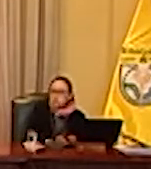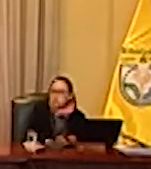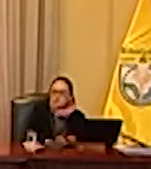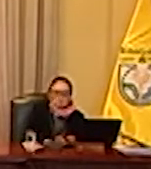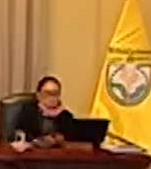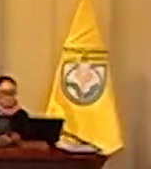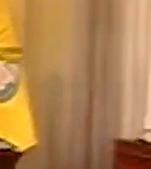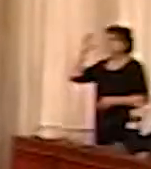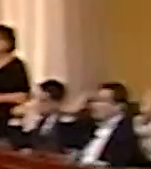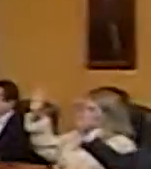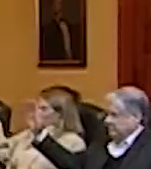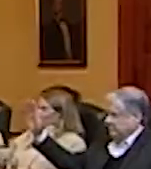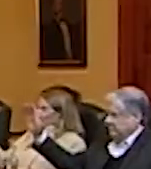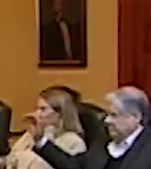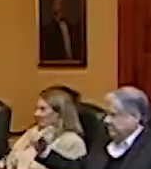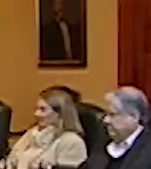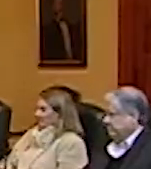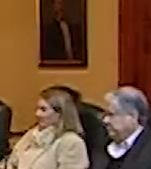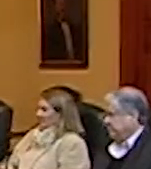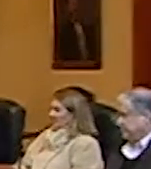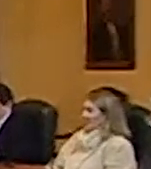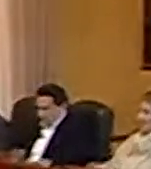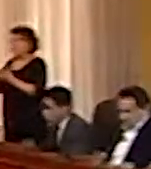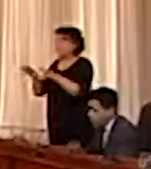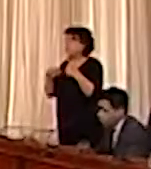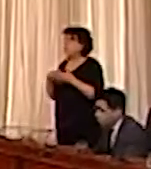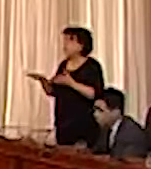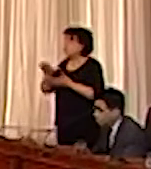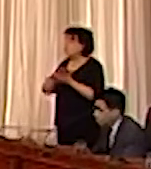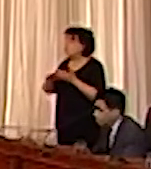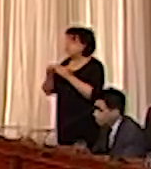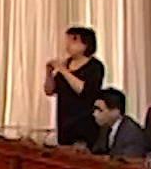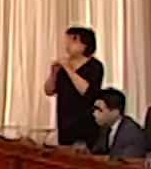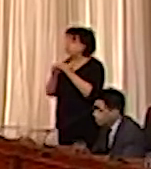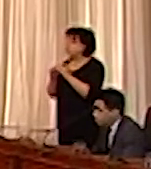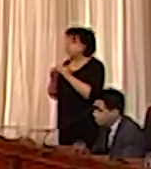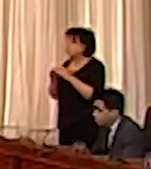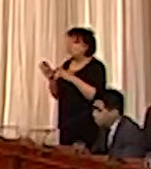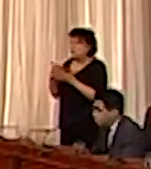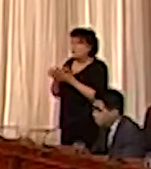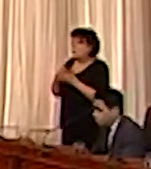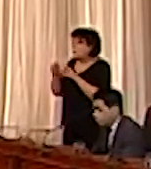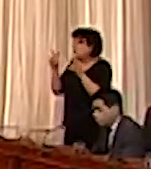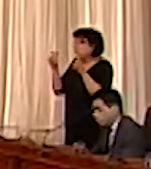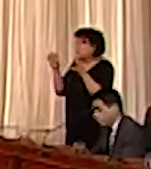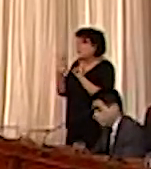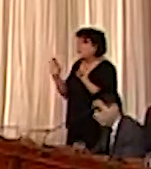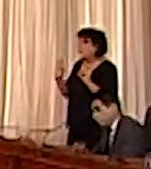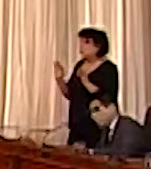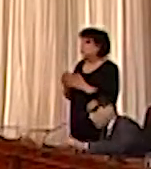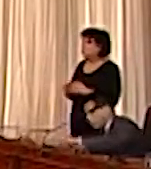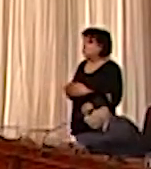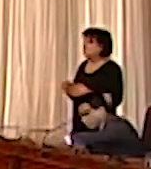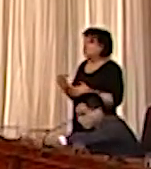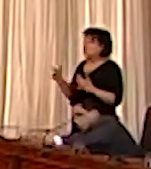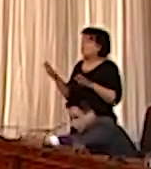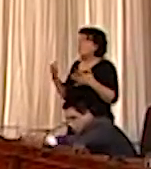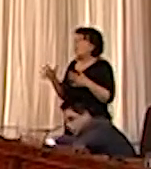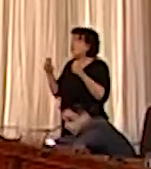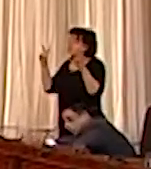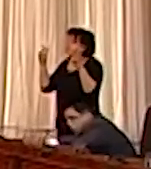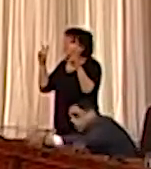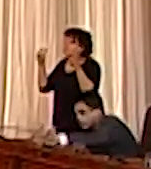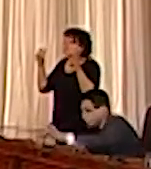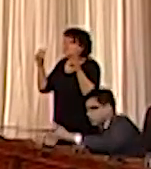se aprueba por unanimidad de votos muchísimas gracias no tenemos más temas que tratar verdad no habiendo más temas que